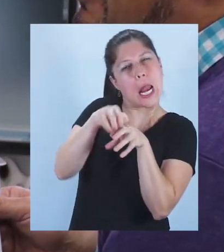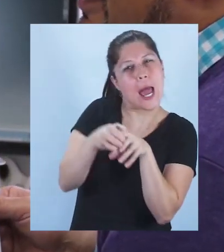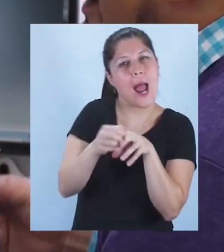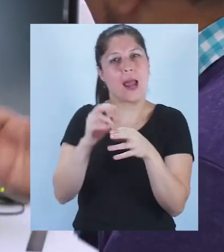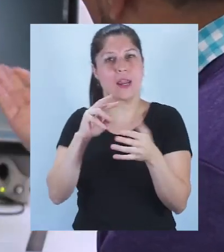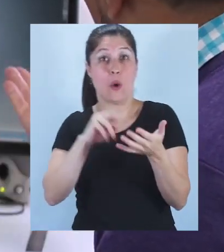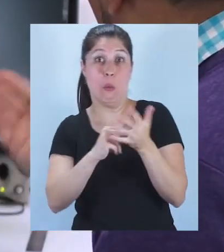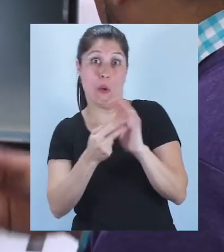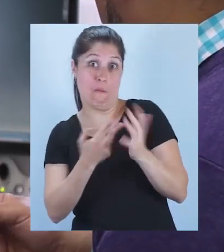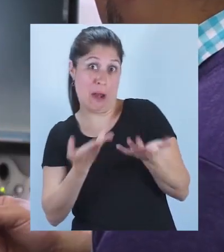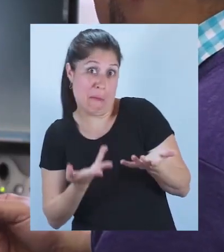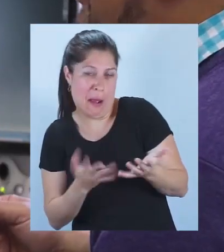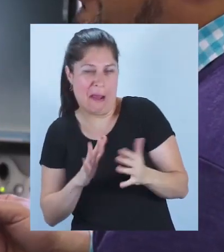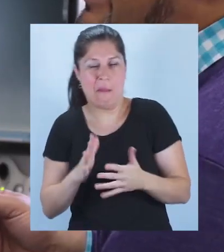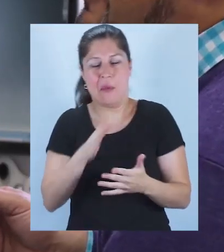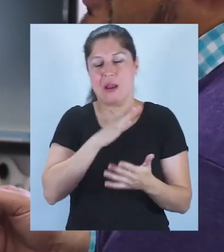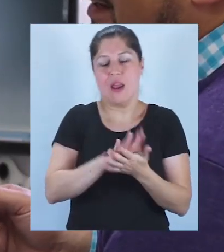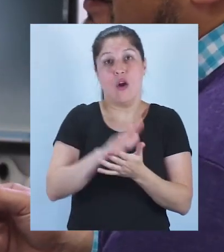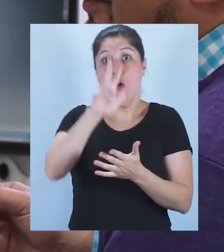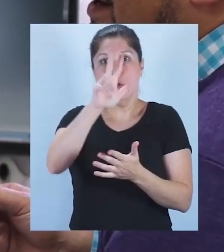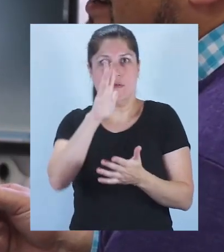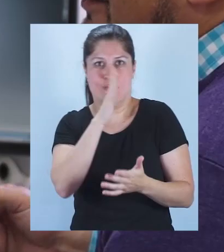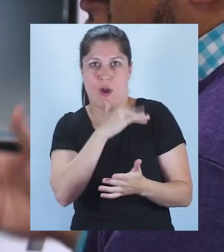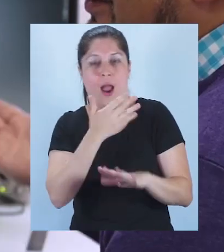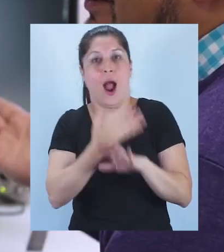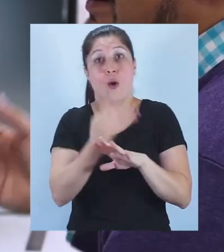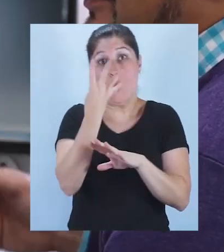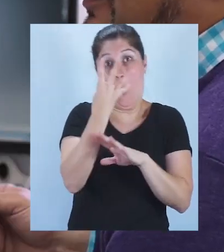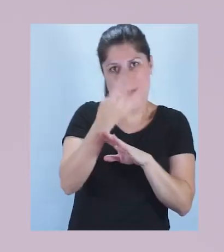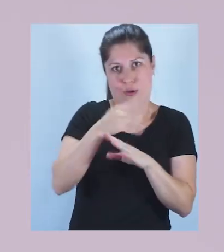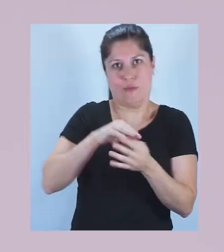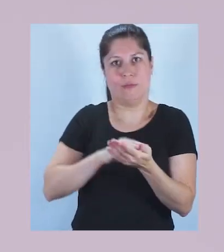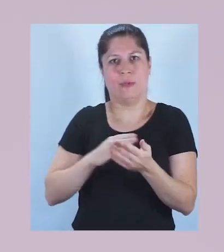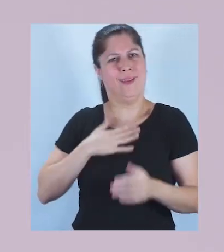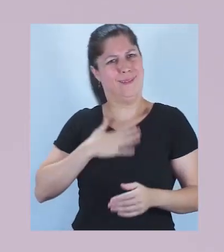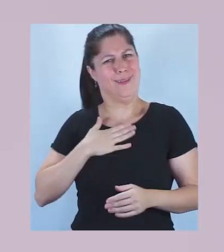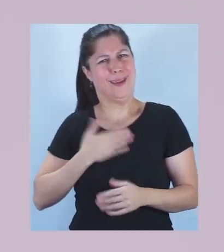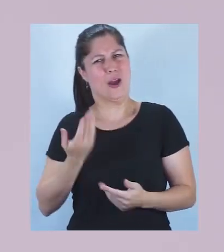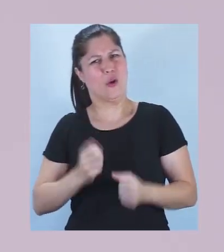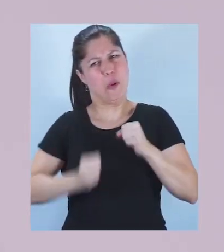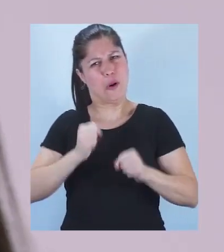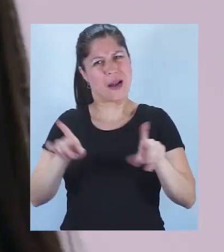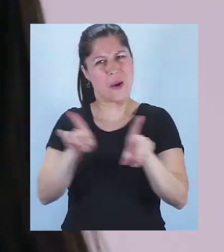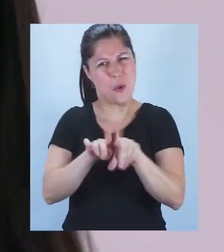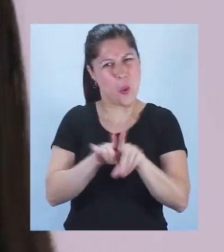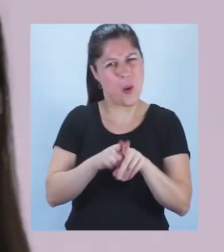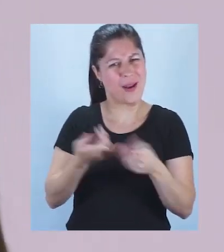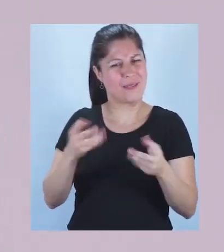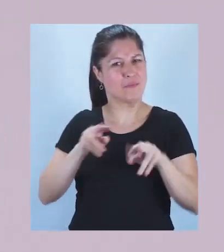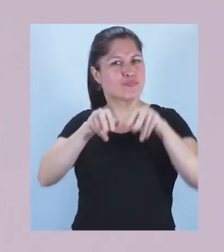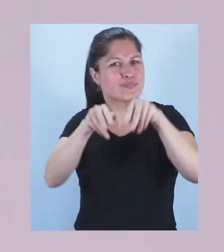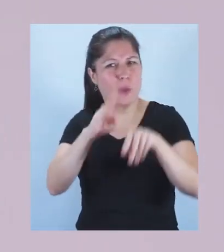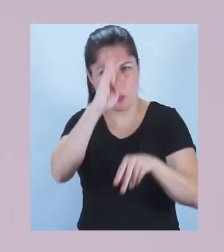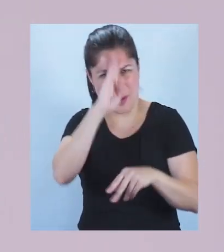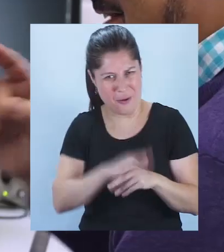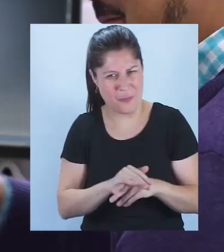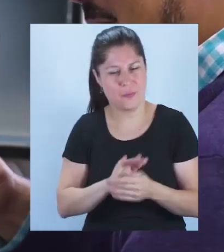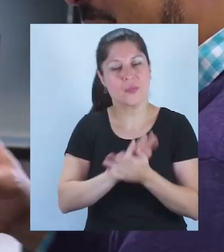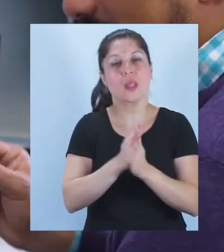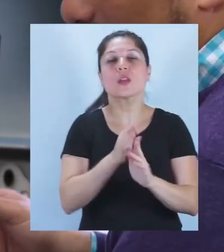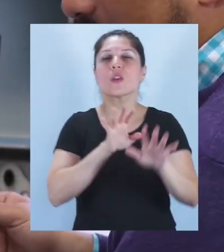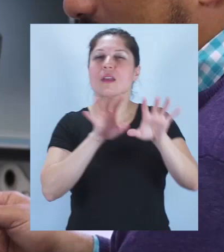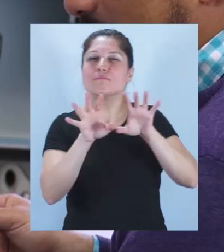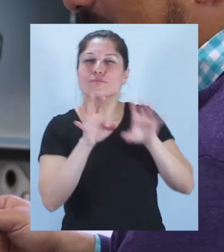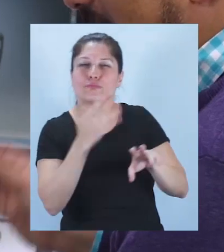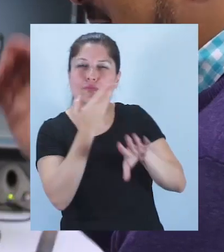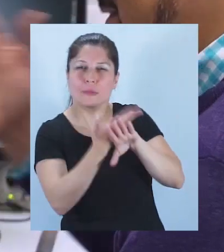personalidad, porque en vez de tener ocho patas, como tiene toda la araña, solo tiene cuatro. Quería correr como un perro. Quiere correr como un perro. Exactamente. Con